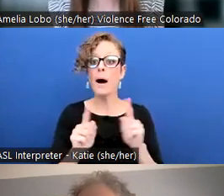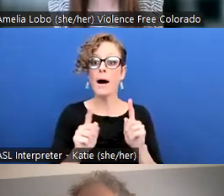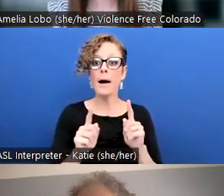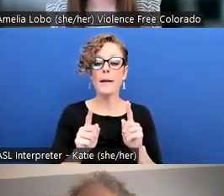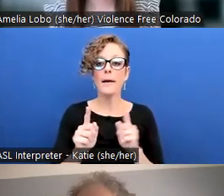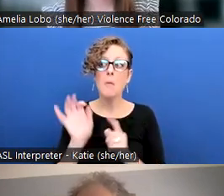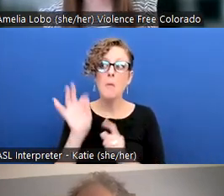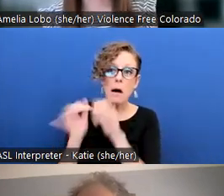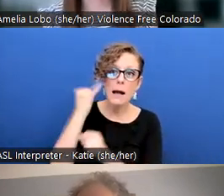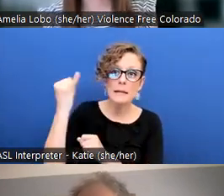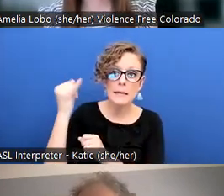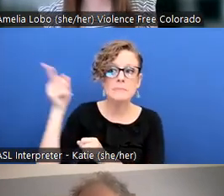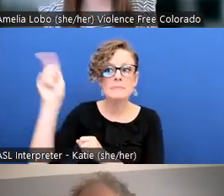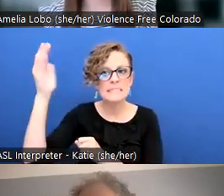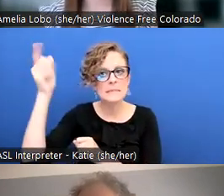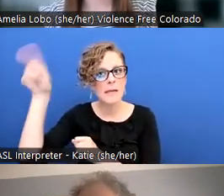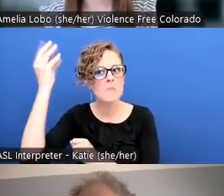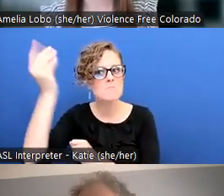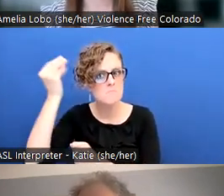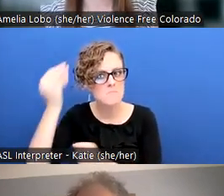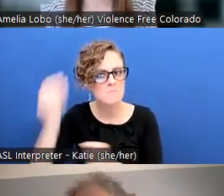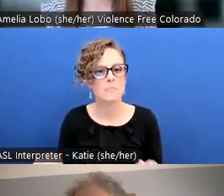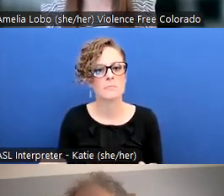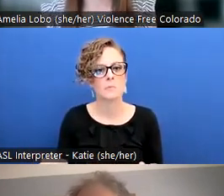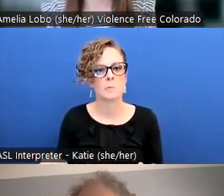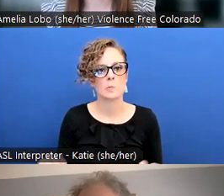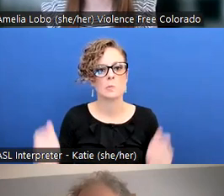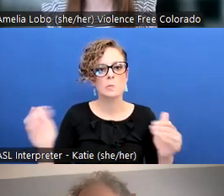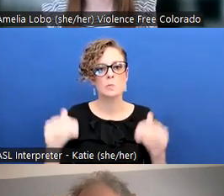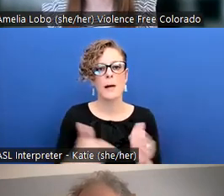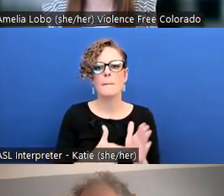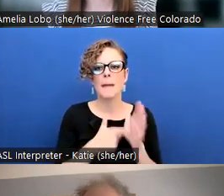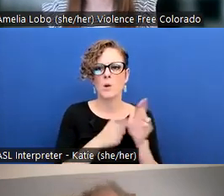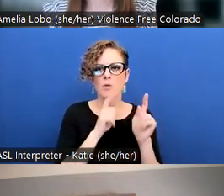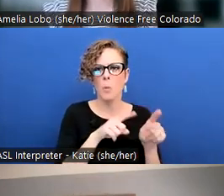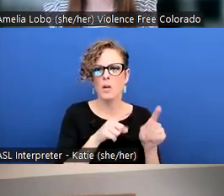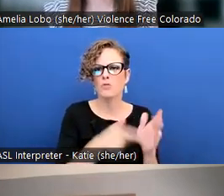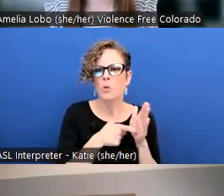violencia doméstica. Entonces hubo buena recepción de estas cuestiones.